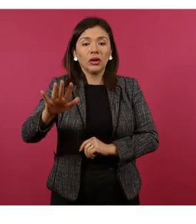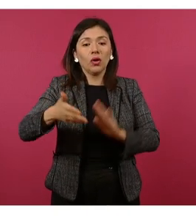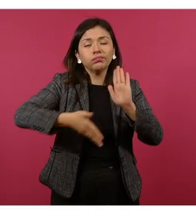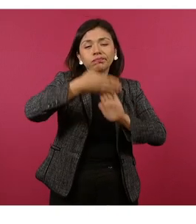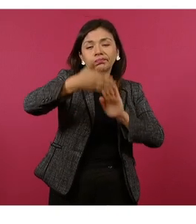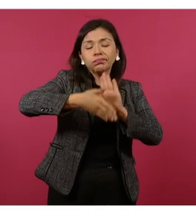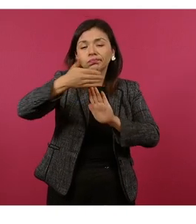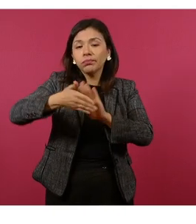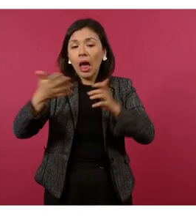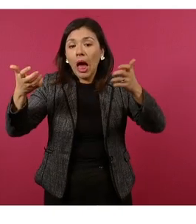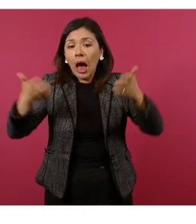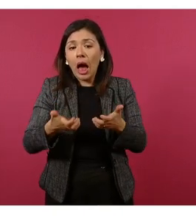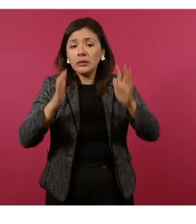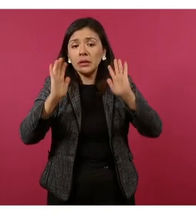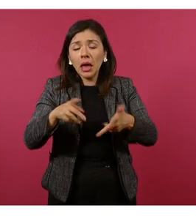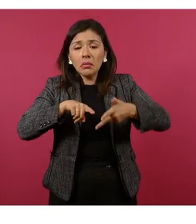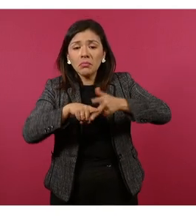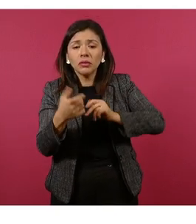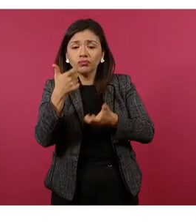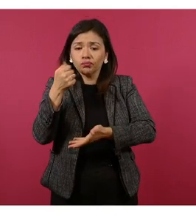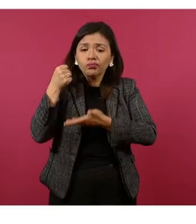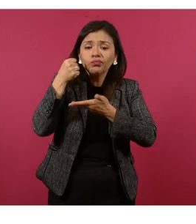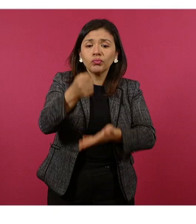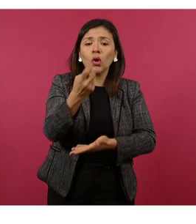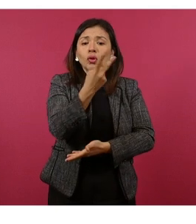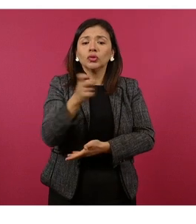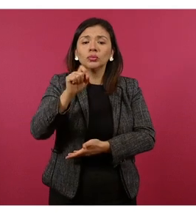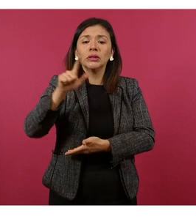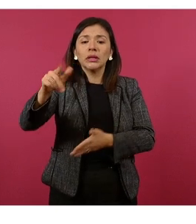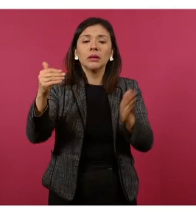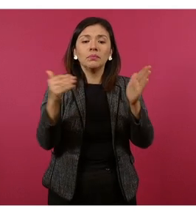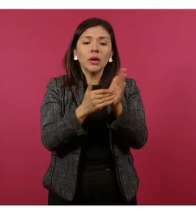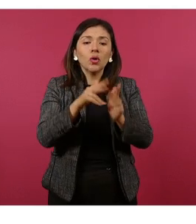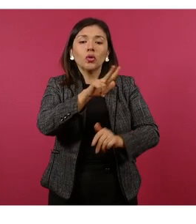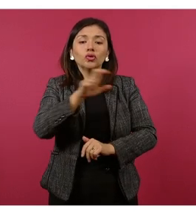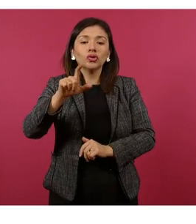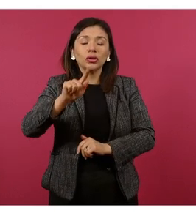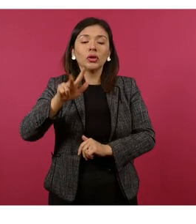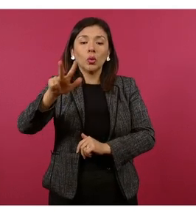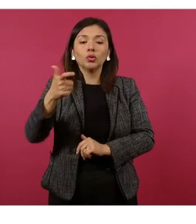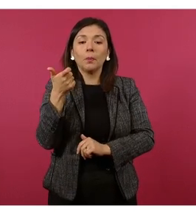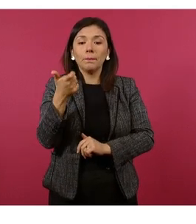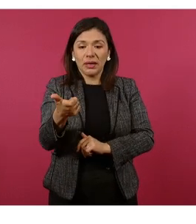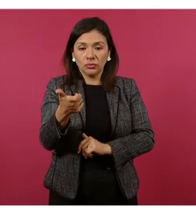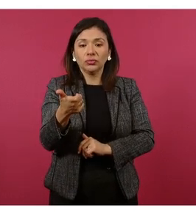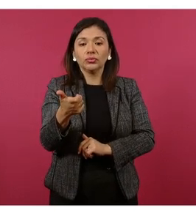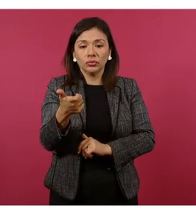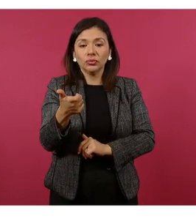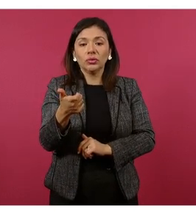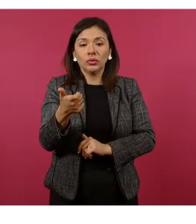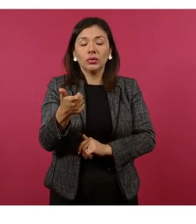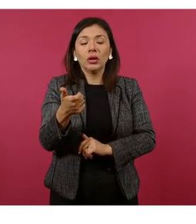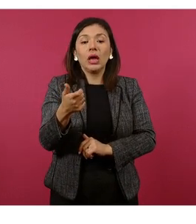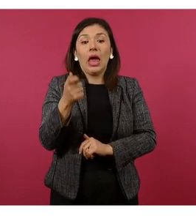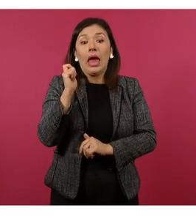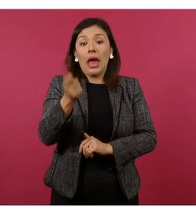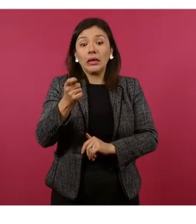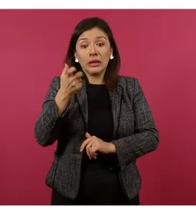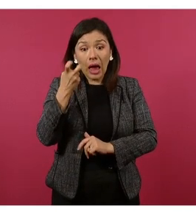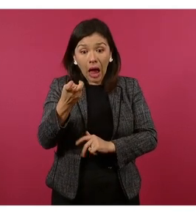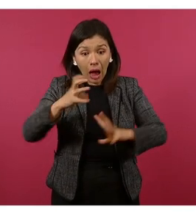venido desarrollando con una inversión de 227,8 78 millones de pesos que